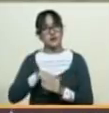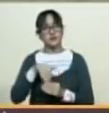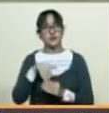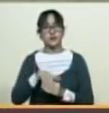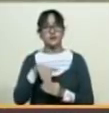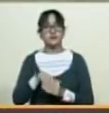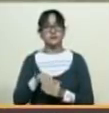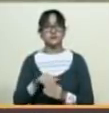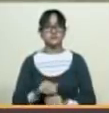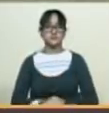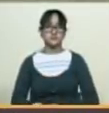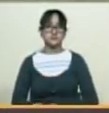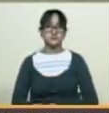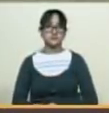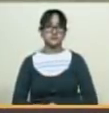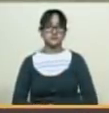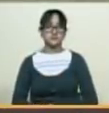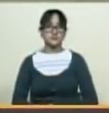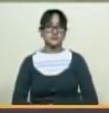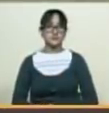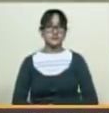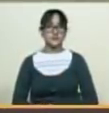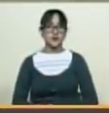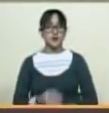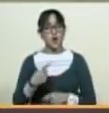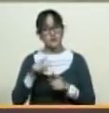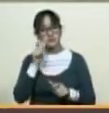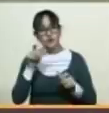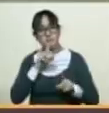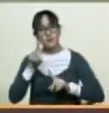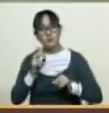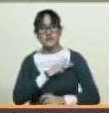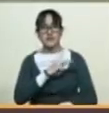electoral. Manuel Covela, Venevisión.